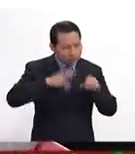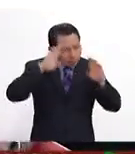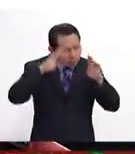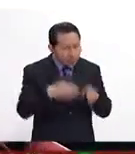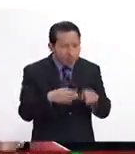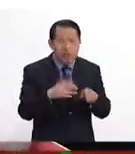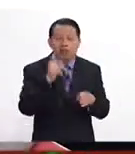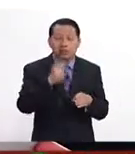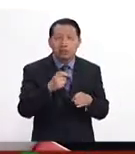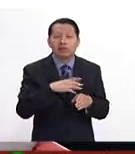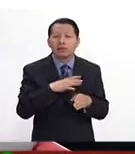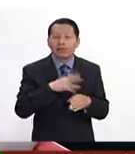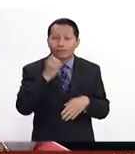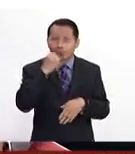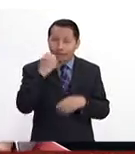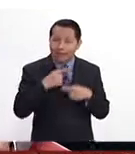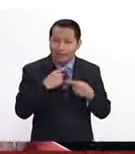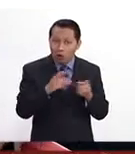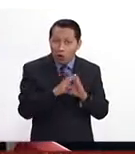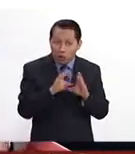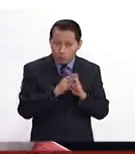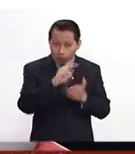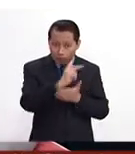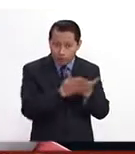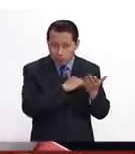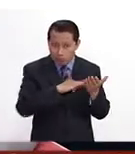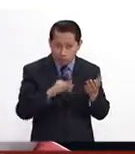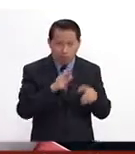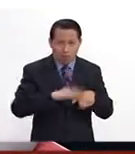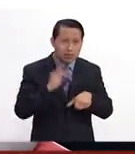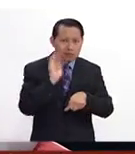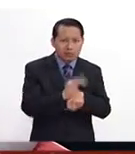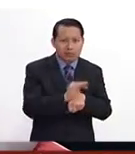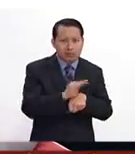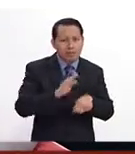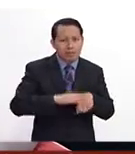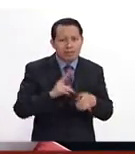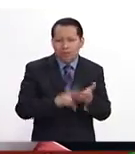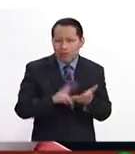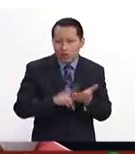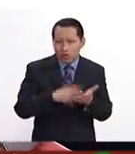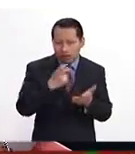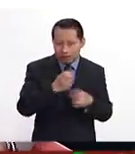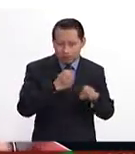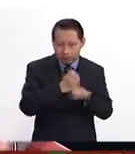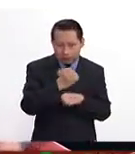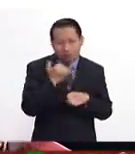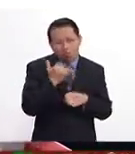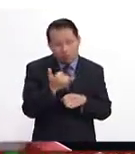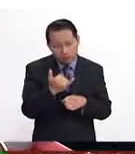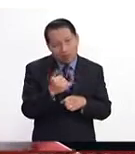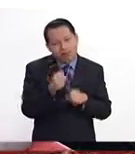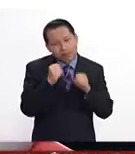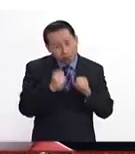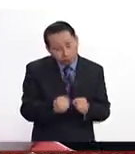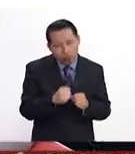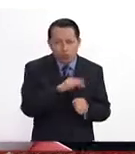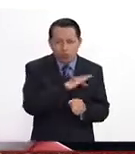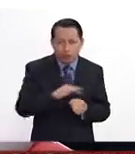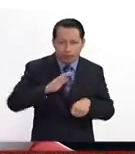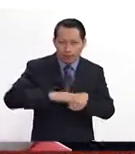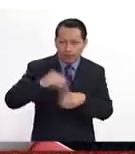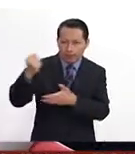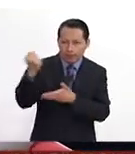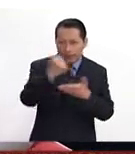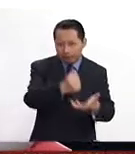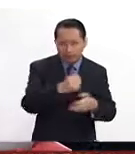creo que a futuro continuidad fortalecer la cadena de valor del estado y eso contribuirá sin duda a traer más